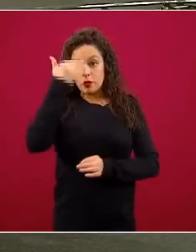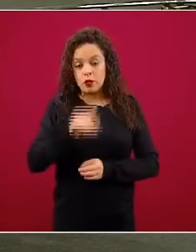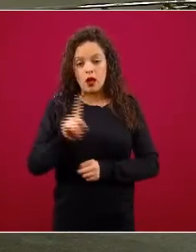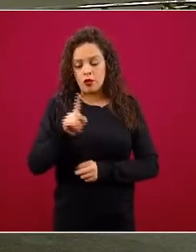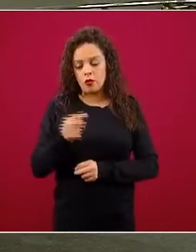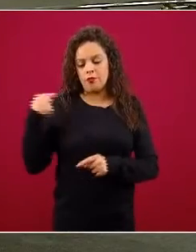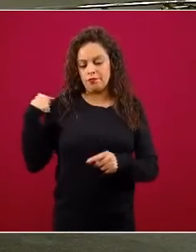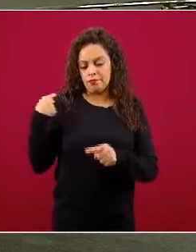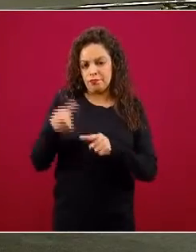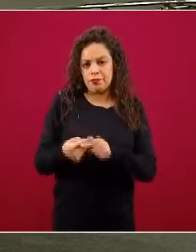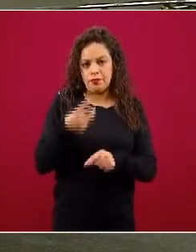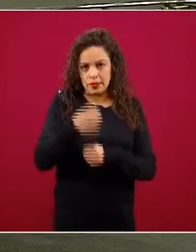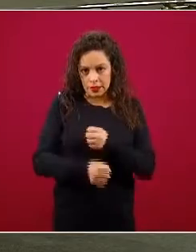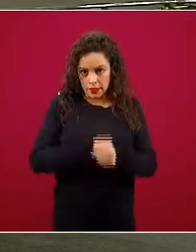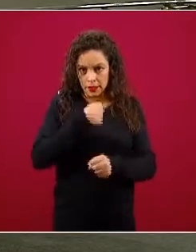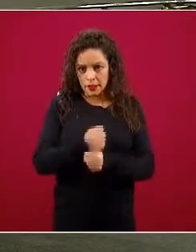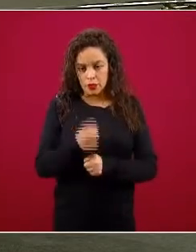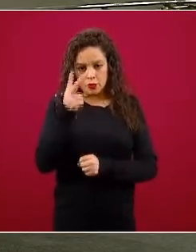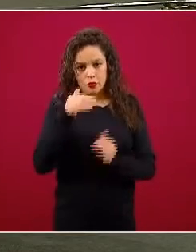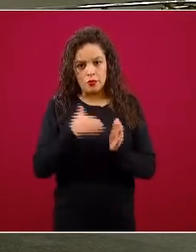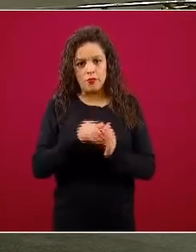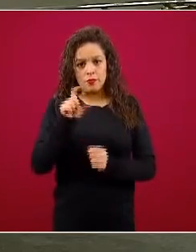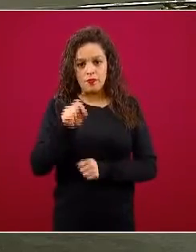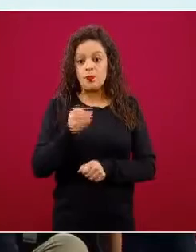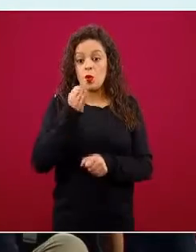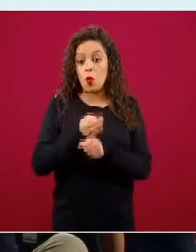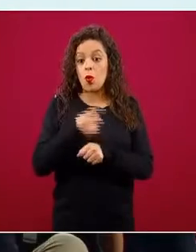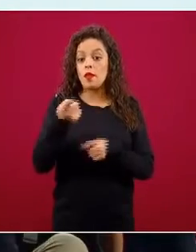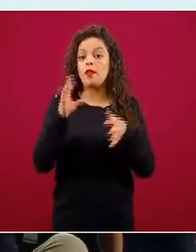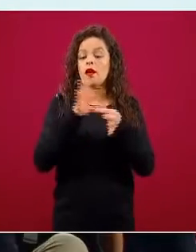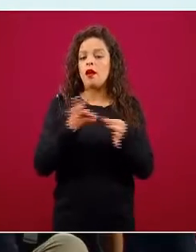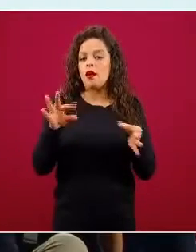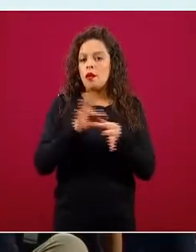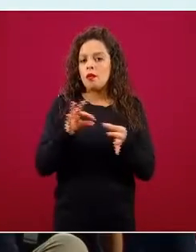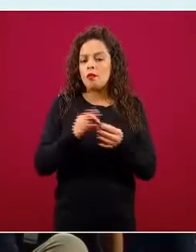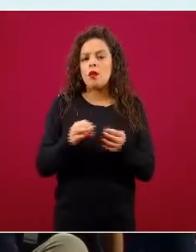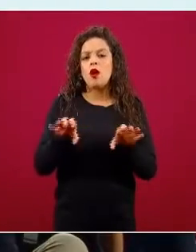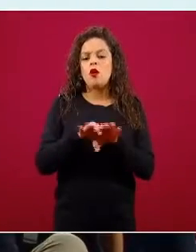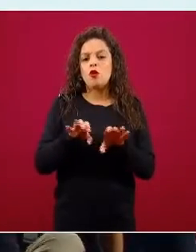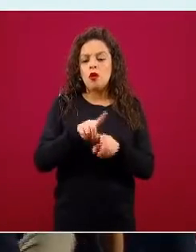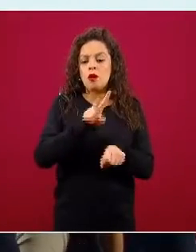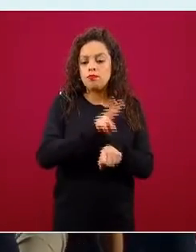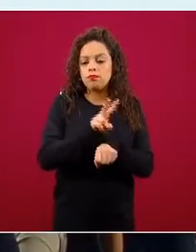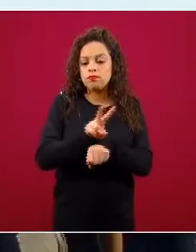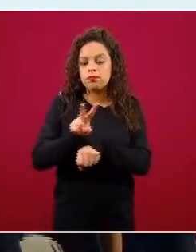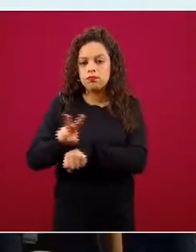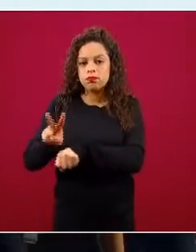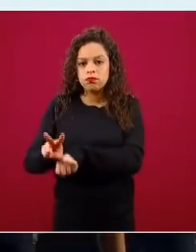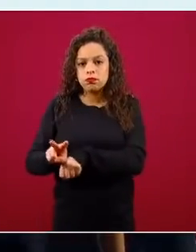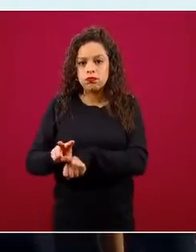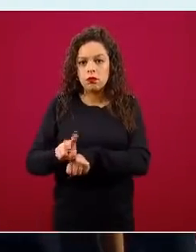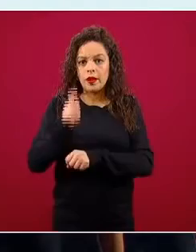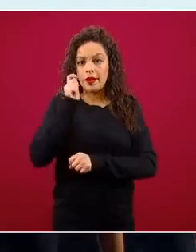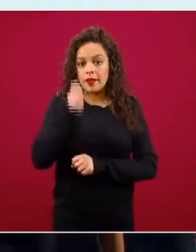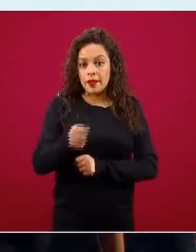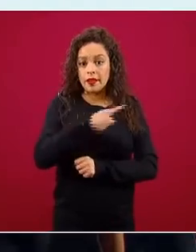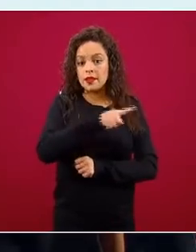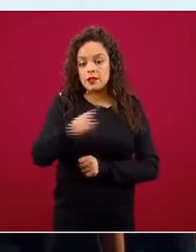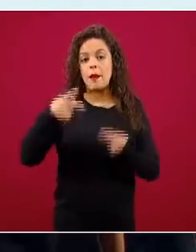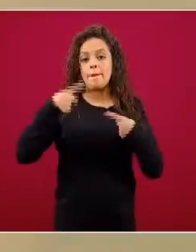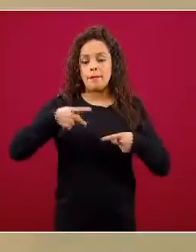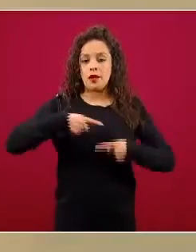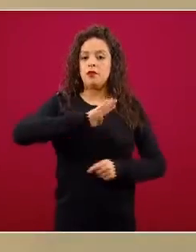mensuales y ahorita voy a comentar cuál es la dinámica, el funcionamiento de la vigilancia de mortalidad, que es